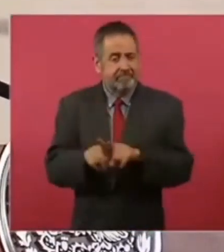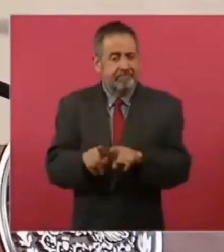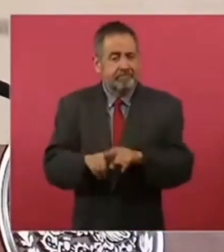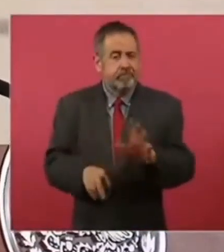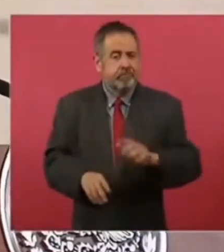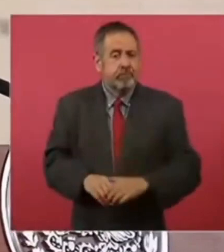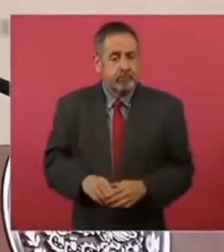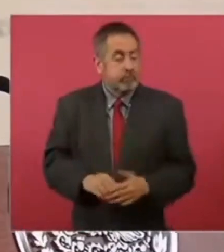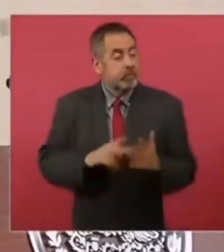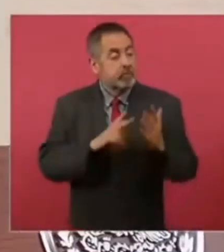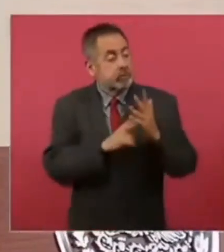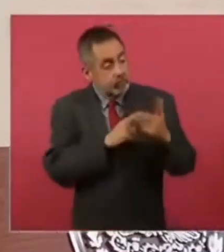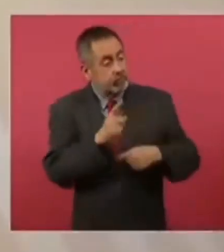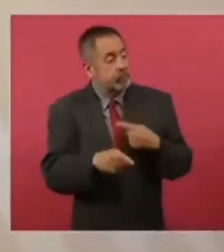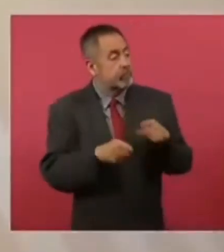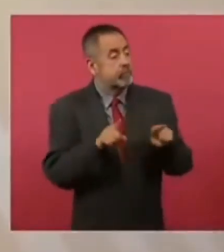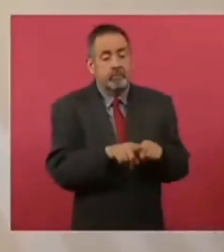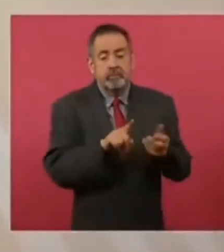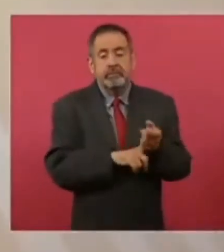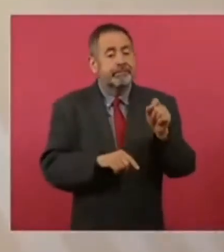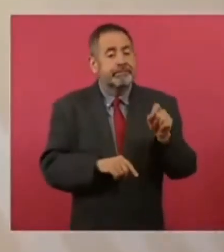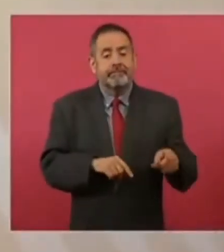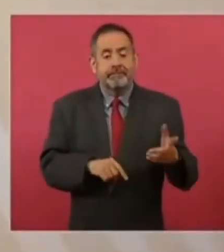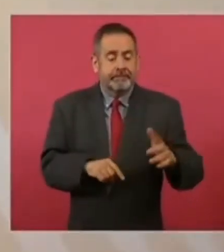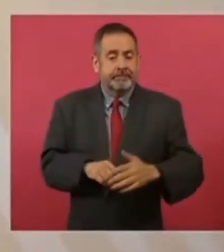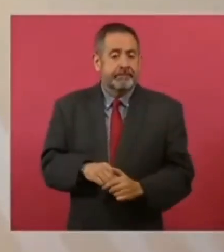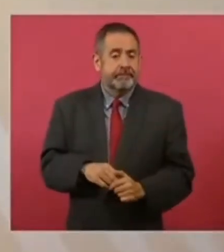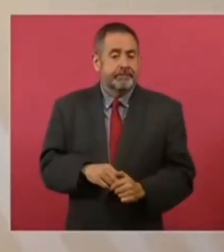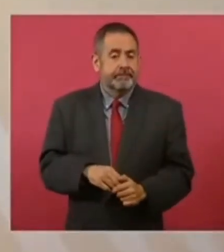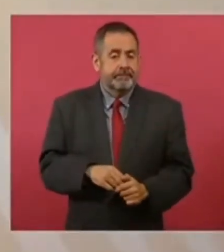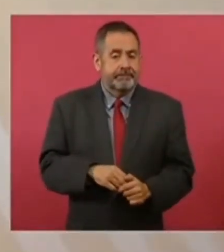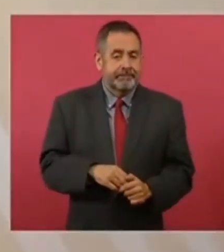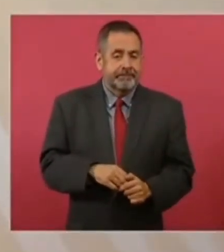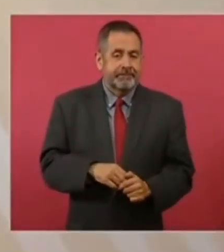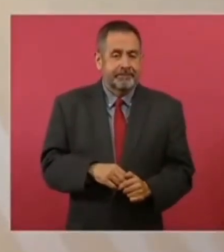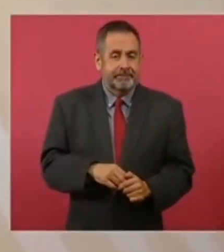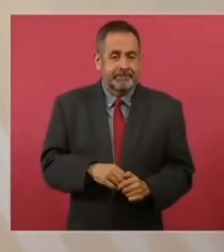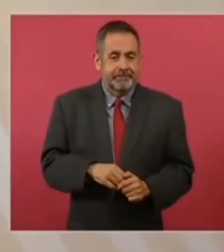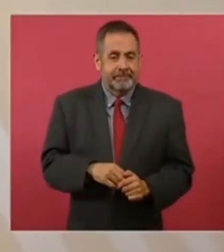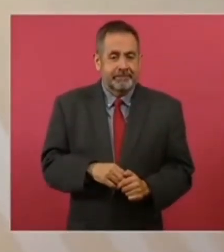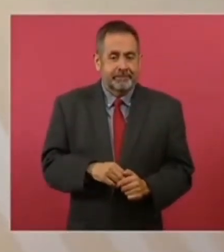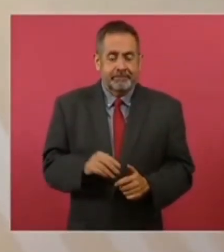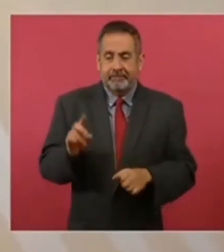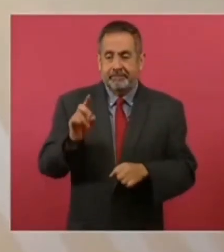Se repite en el 18,